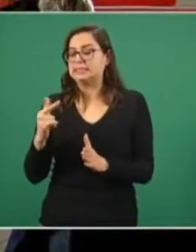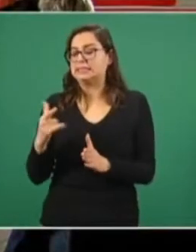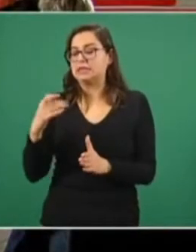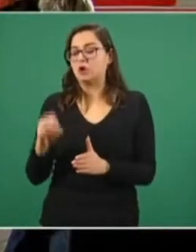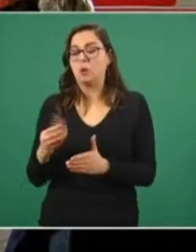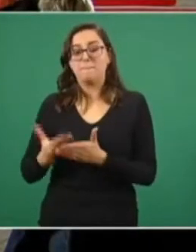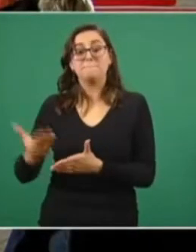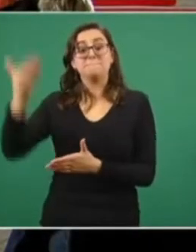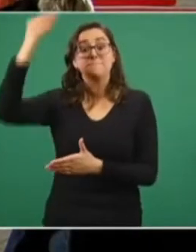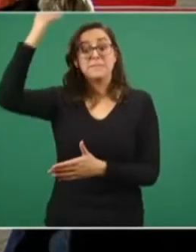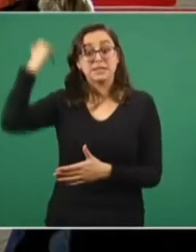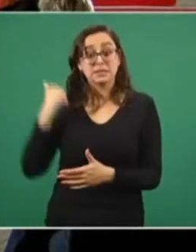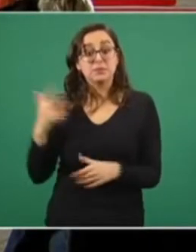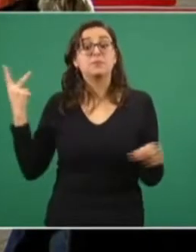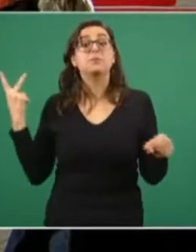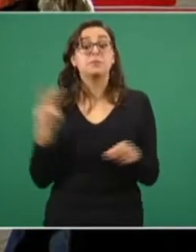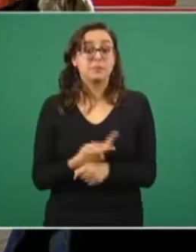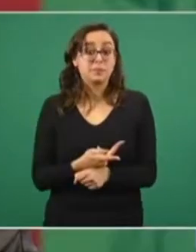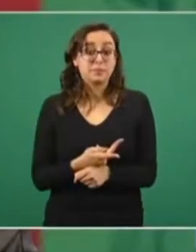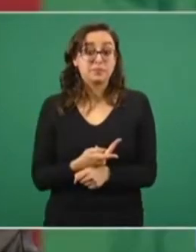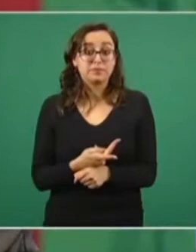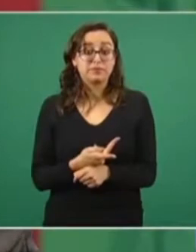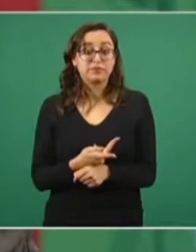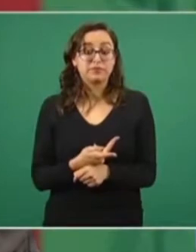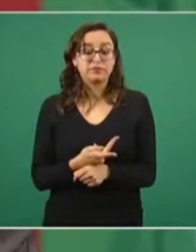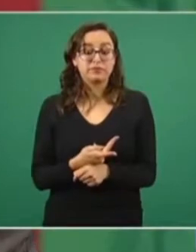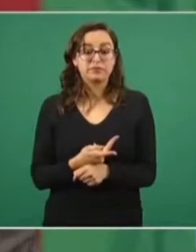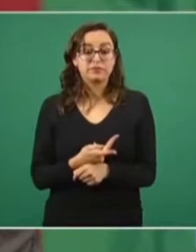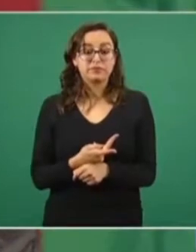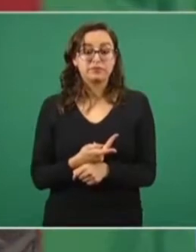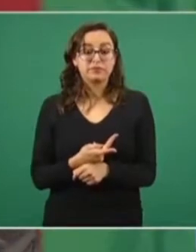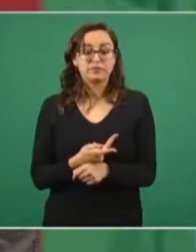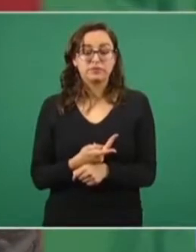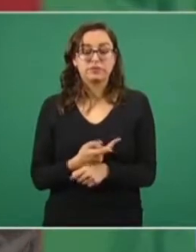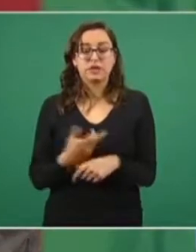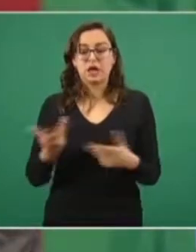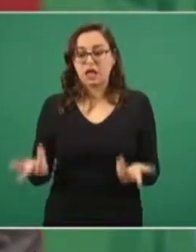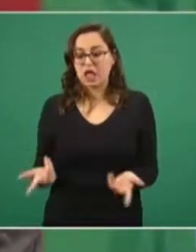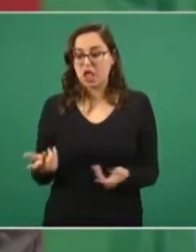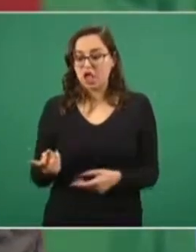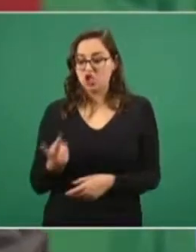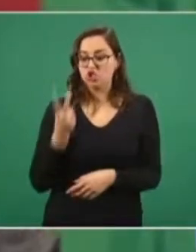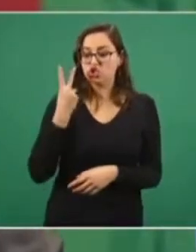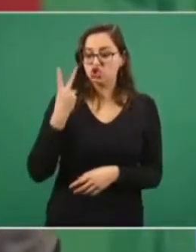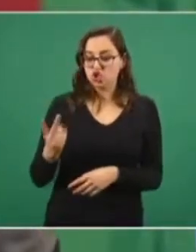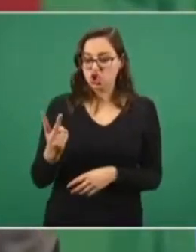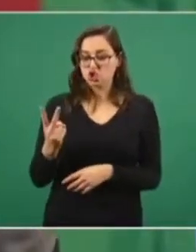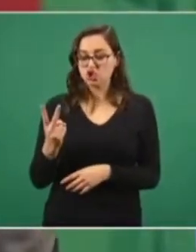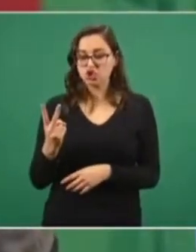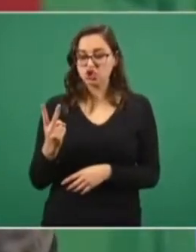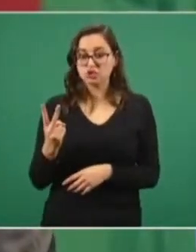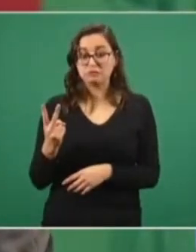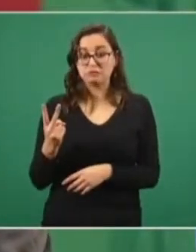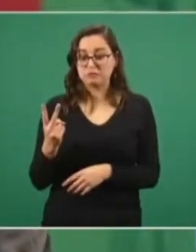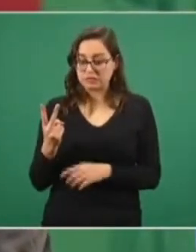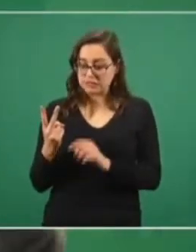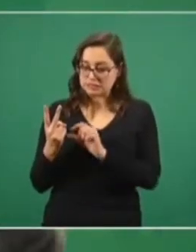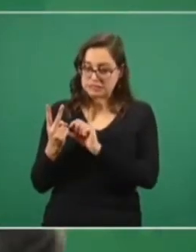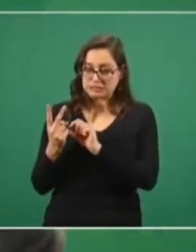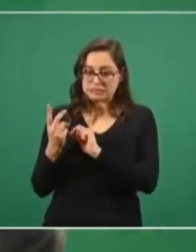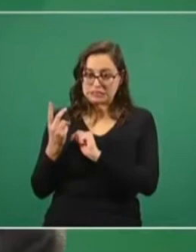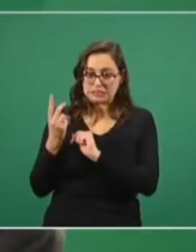porque existe, en lugar de dos cromosomas, hay tres cromosomas de esta condición,